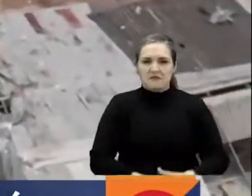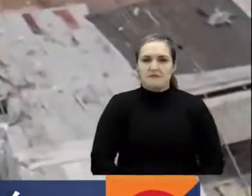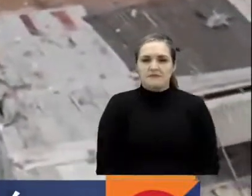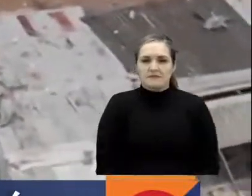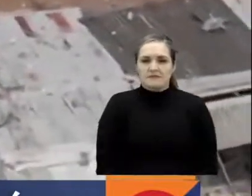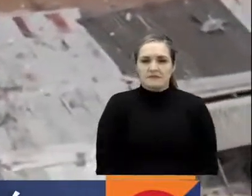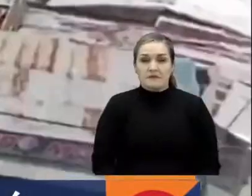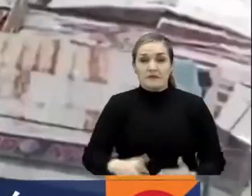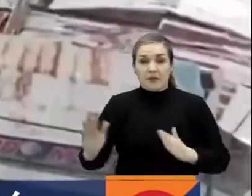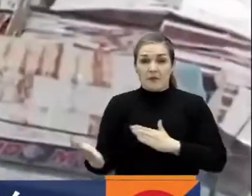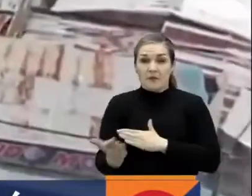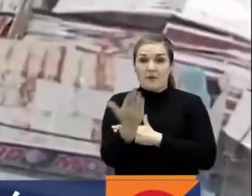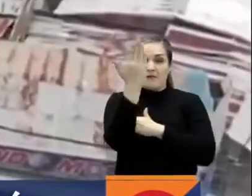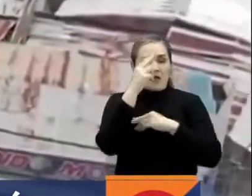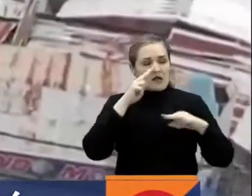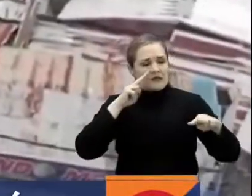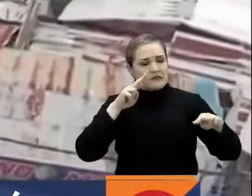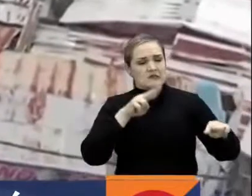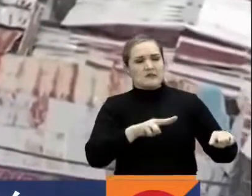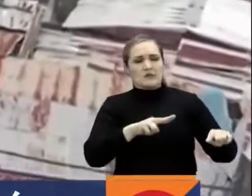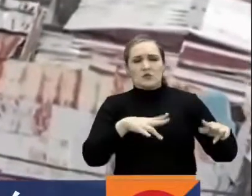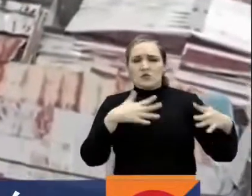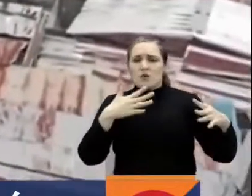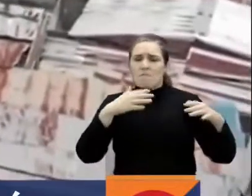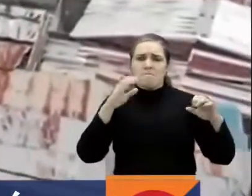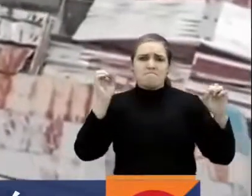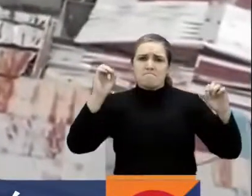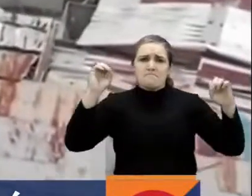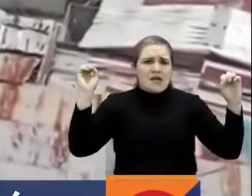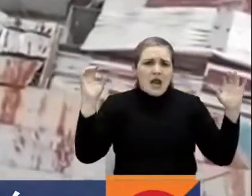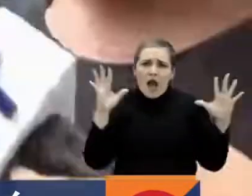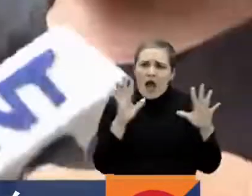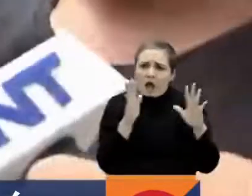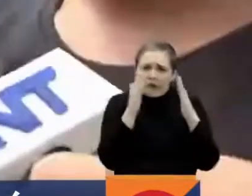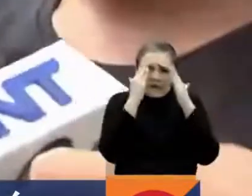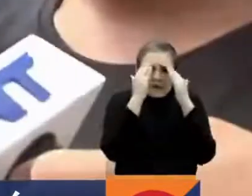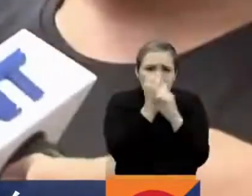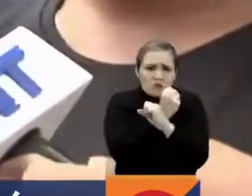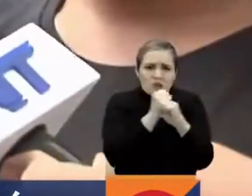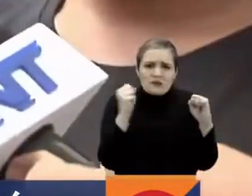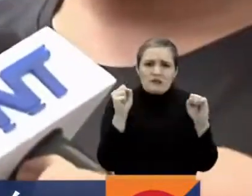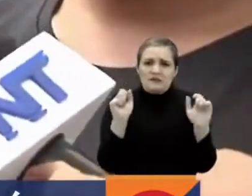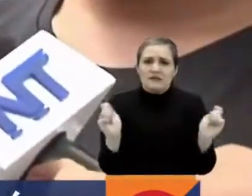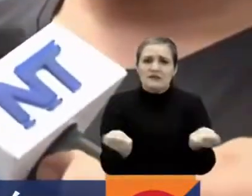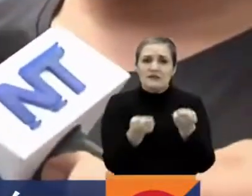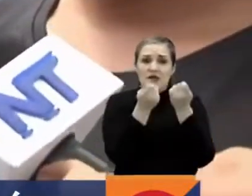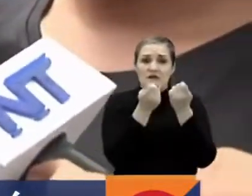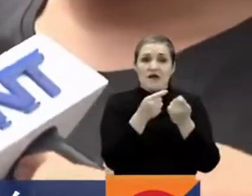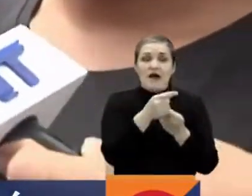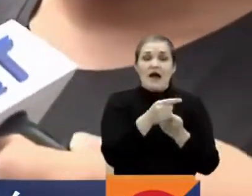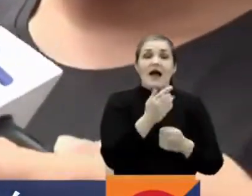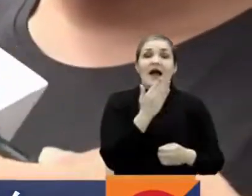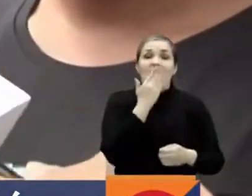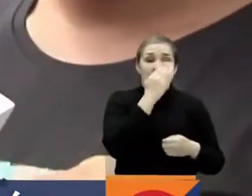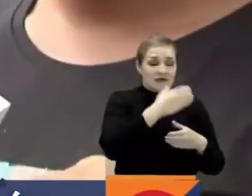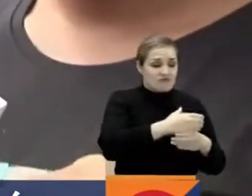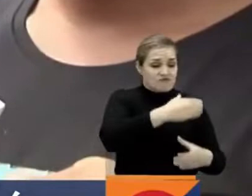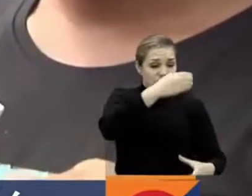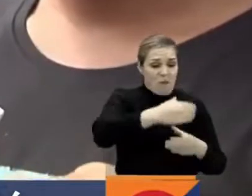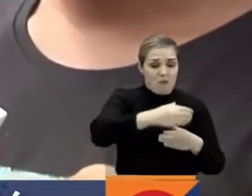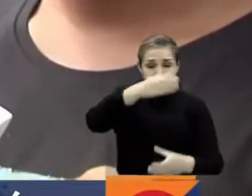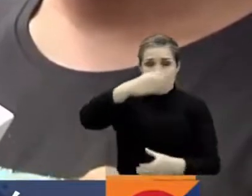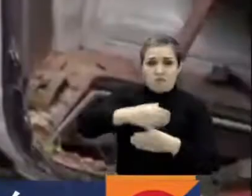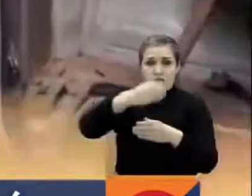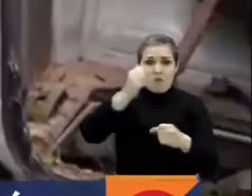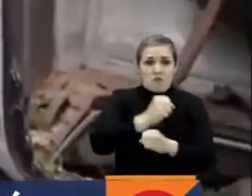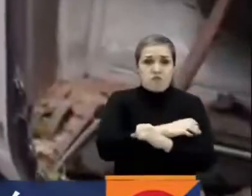Con el día, quedó claro el carácter milagroso que rodeó el dramático sábado. Si no por el carro del gas que voltea, la explosión me